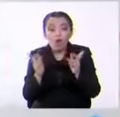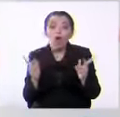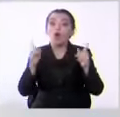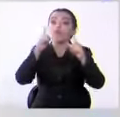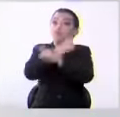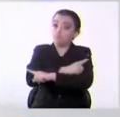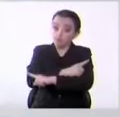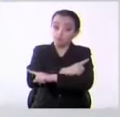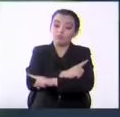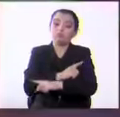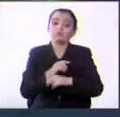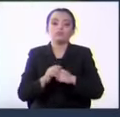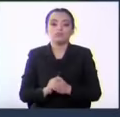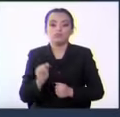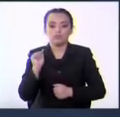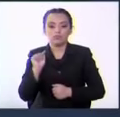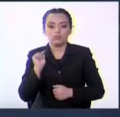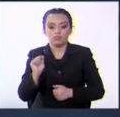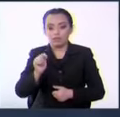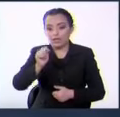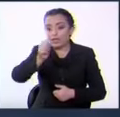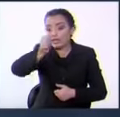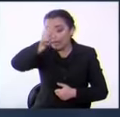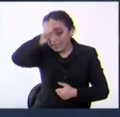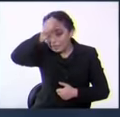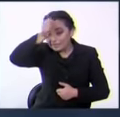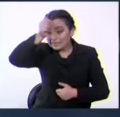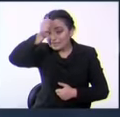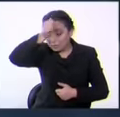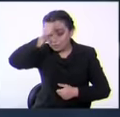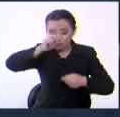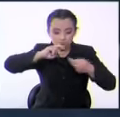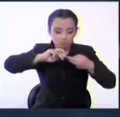Estos cambios se deben a errores durante la replicación